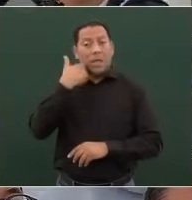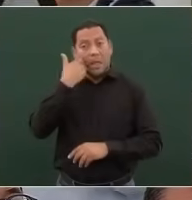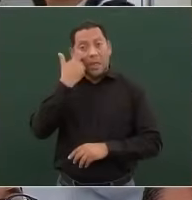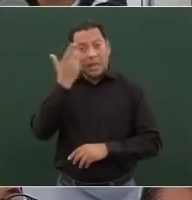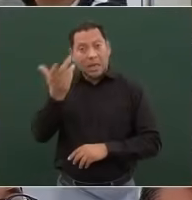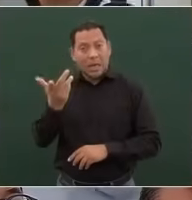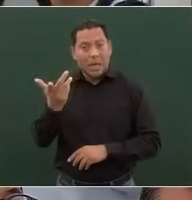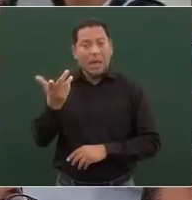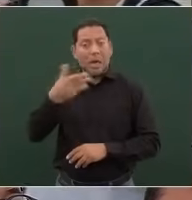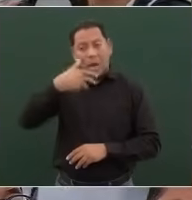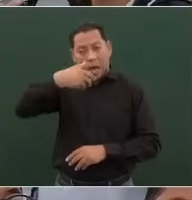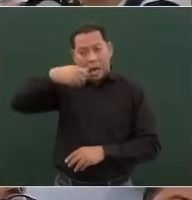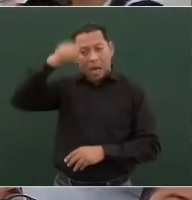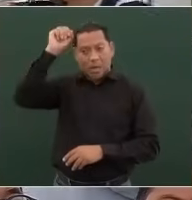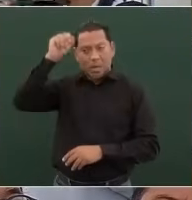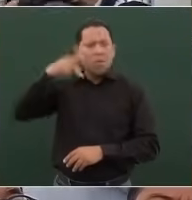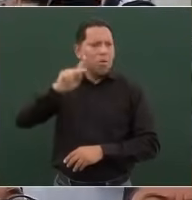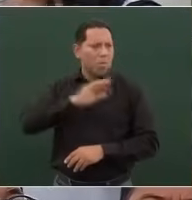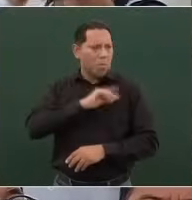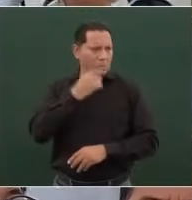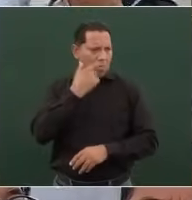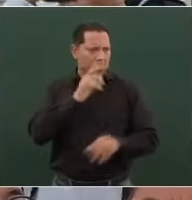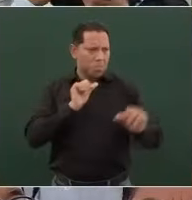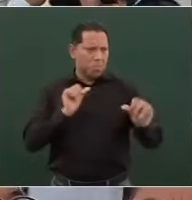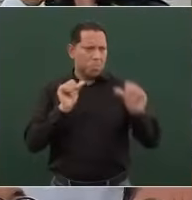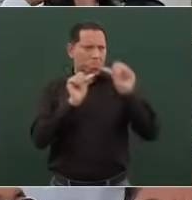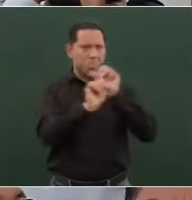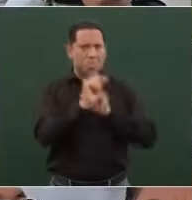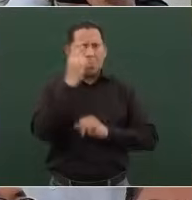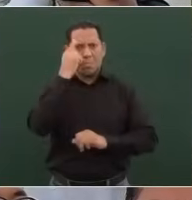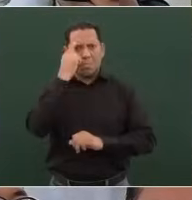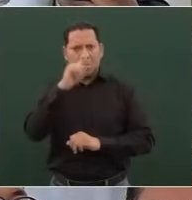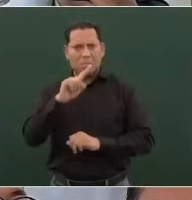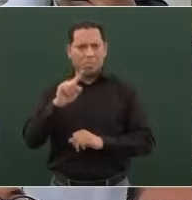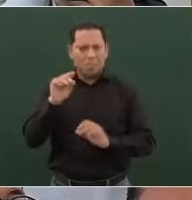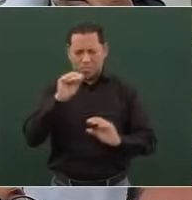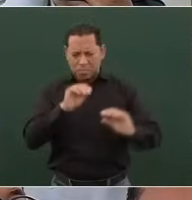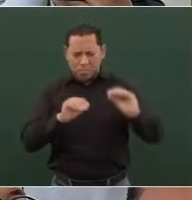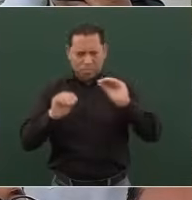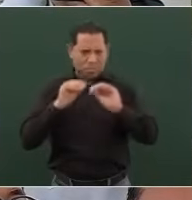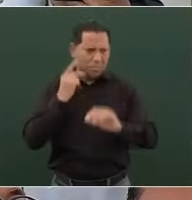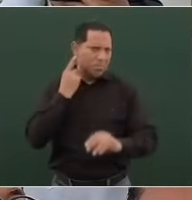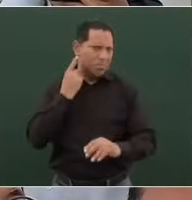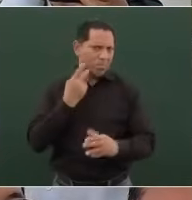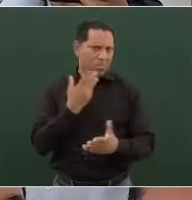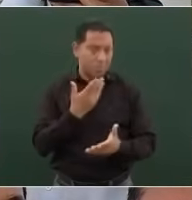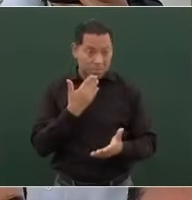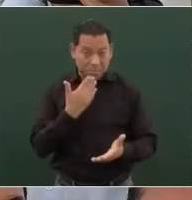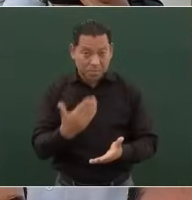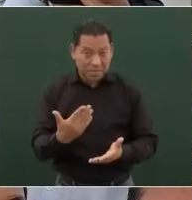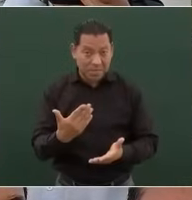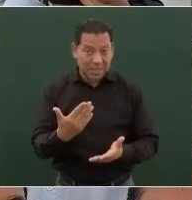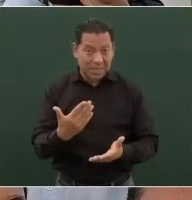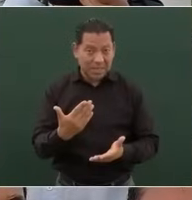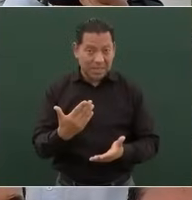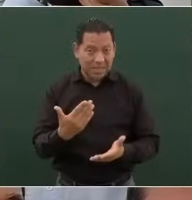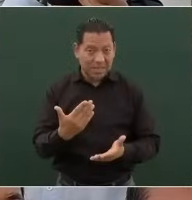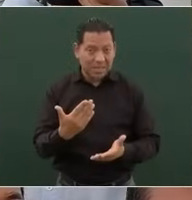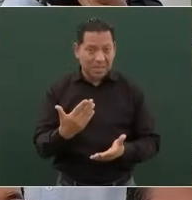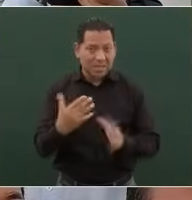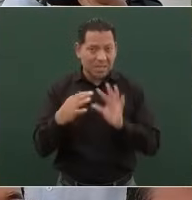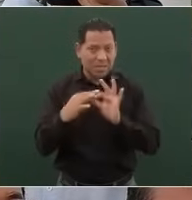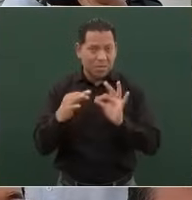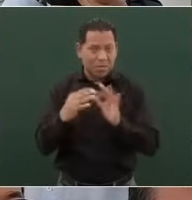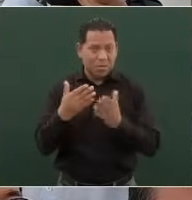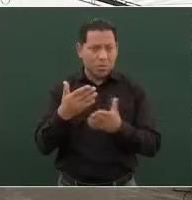de cambalache para acomodos políticos, si eso es correcto cuando hablamos de